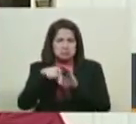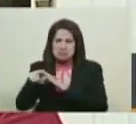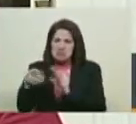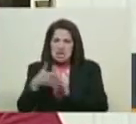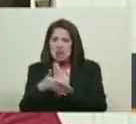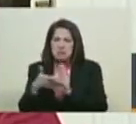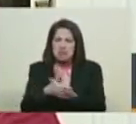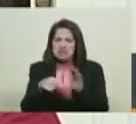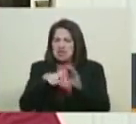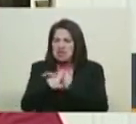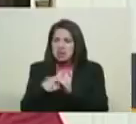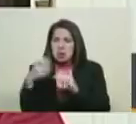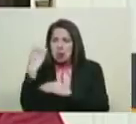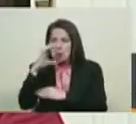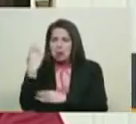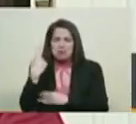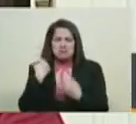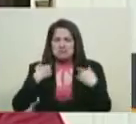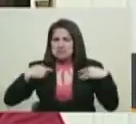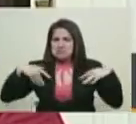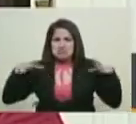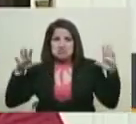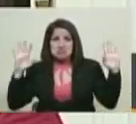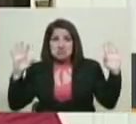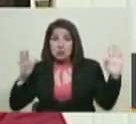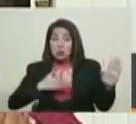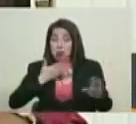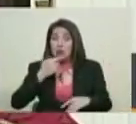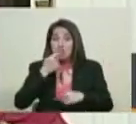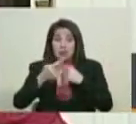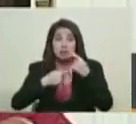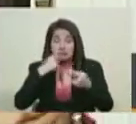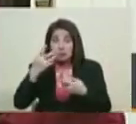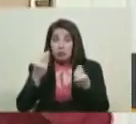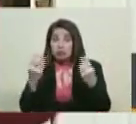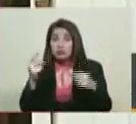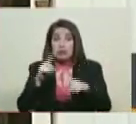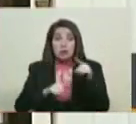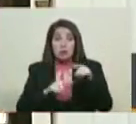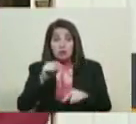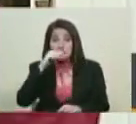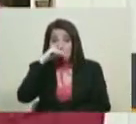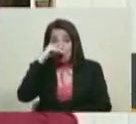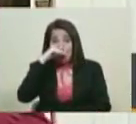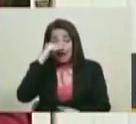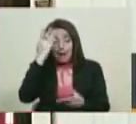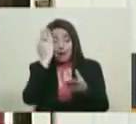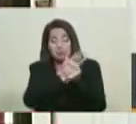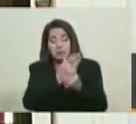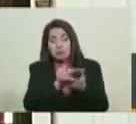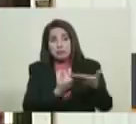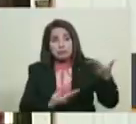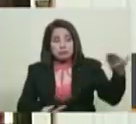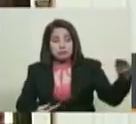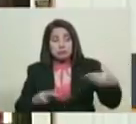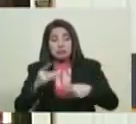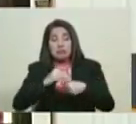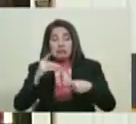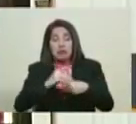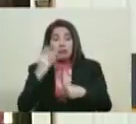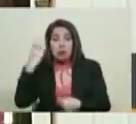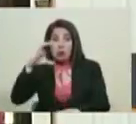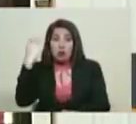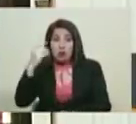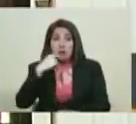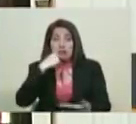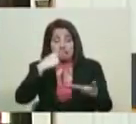Colombia. Pudiera decir muchas cosas. Yo pudiera agarrar esta carpeta completa con datos de Colombia y